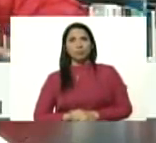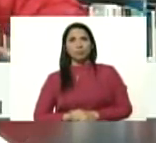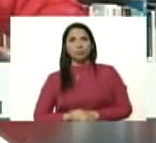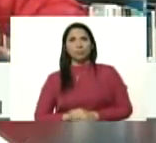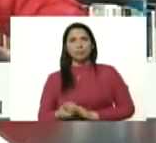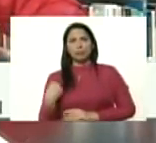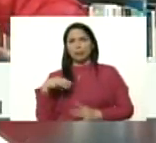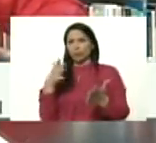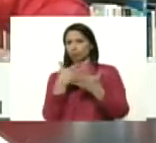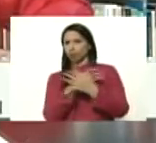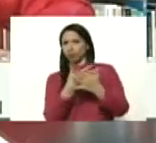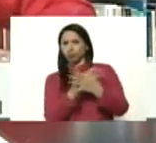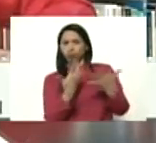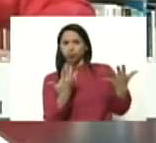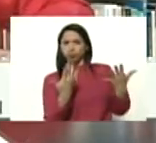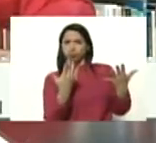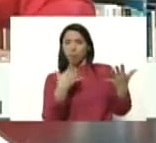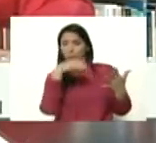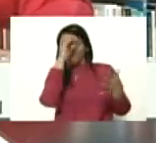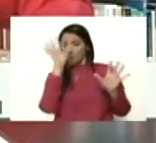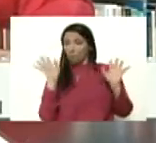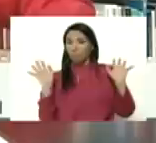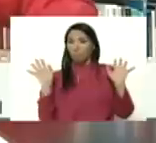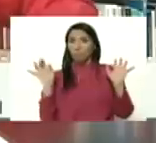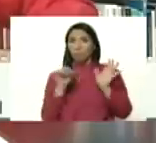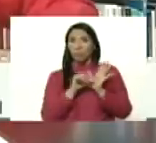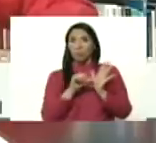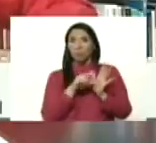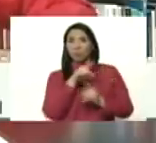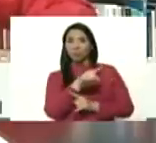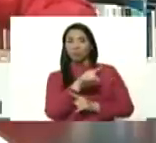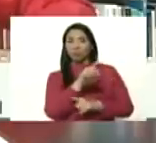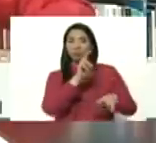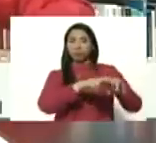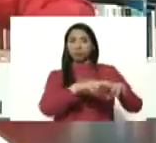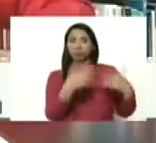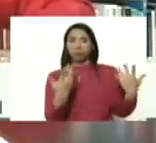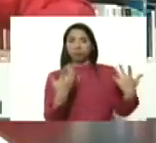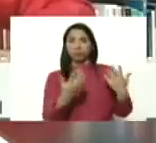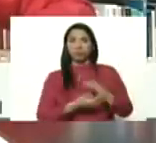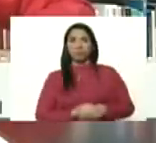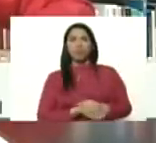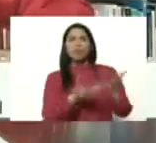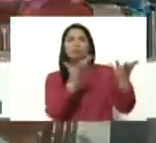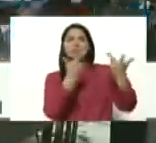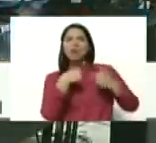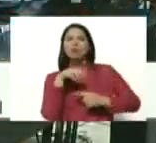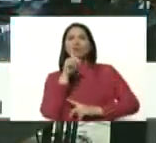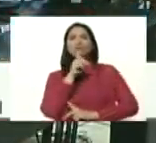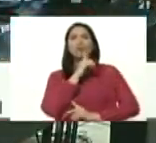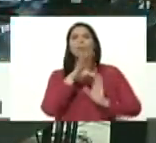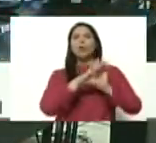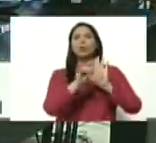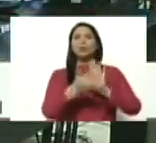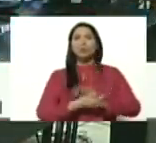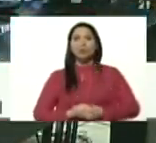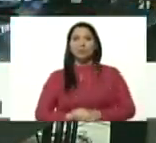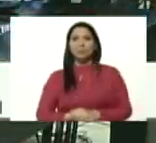Tenía dudas, que no sé dónde estuviera. Francisco Torrealba, ¿qué me dice a nombre de la constituyente?